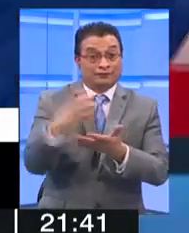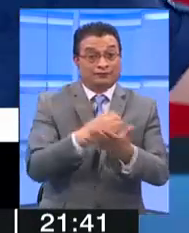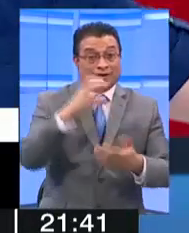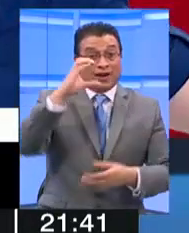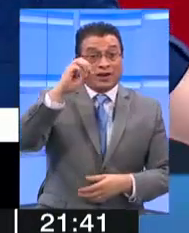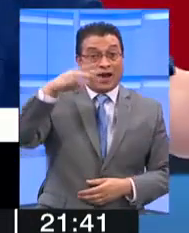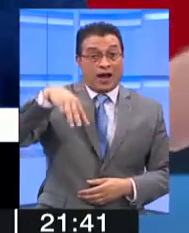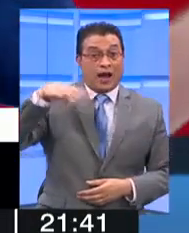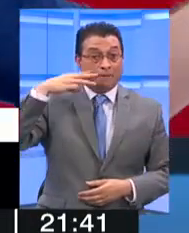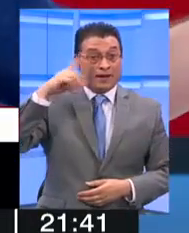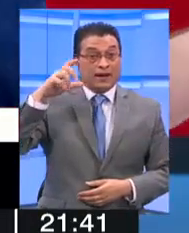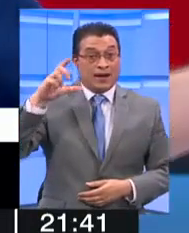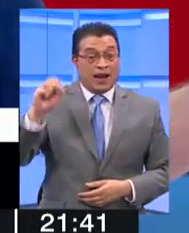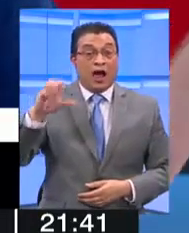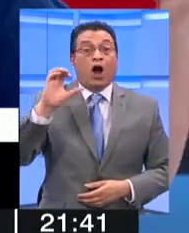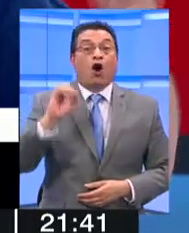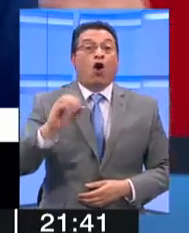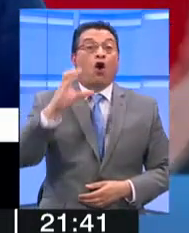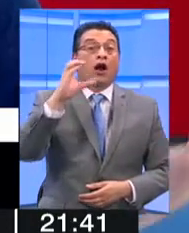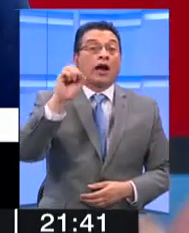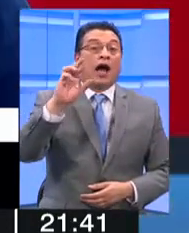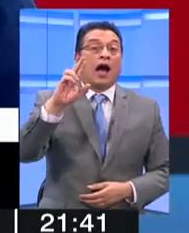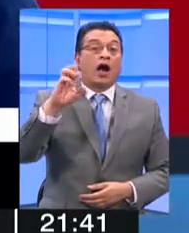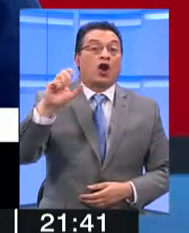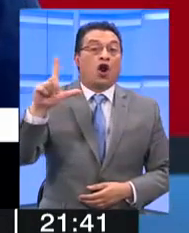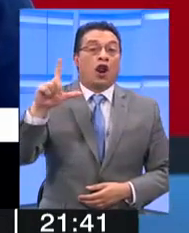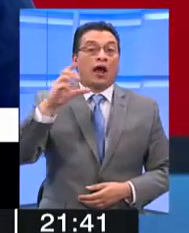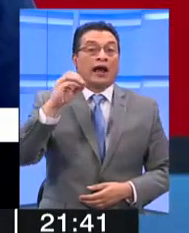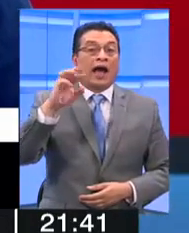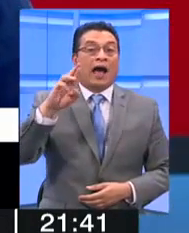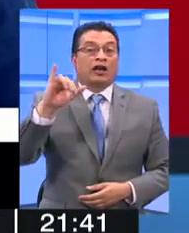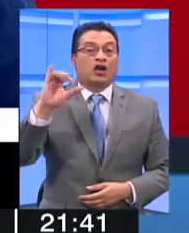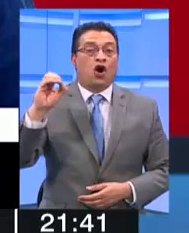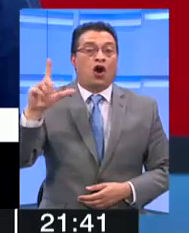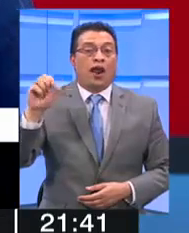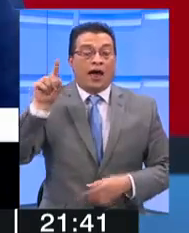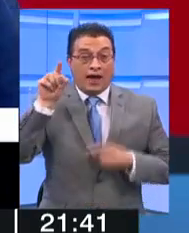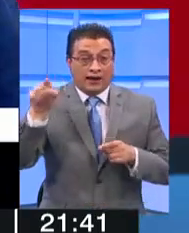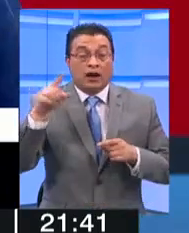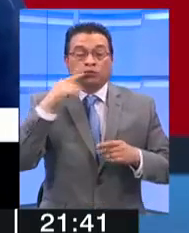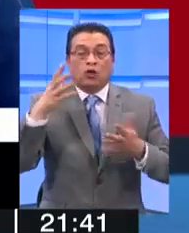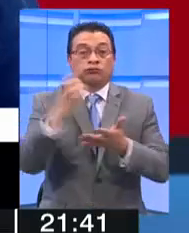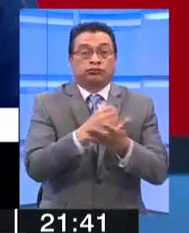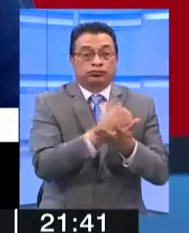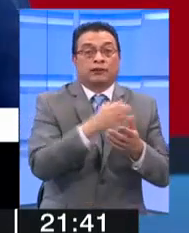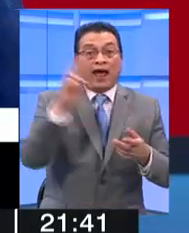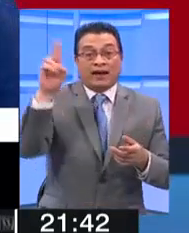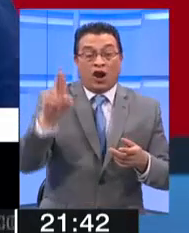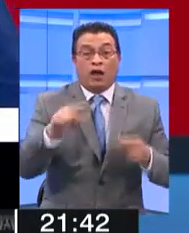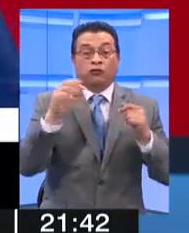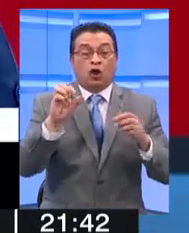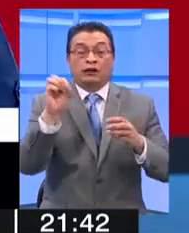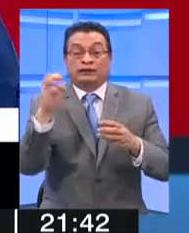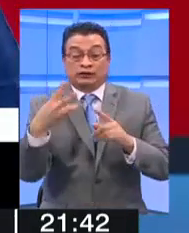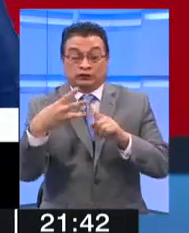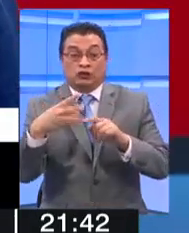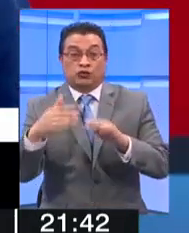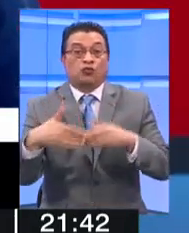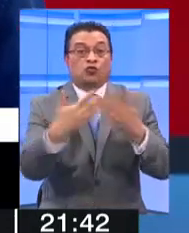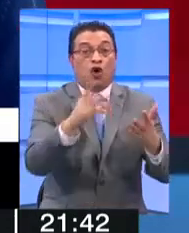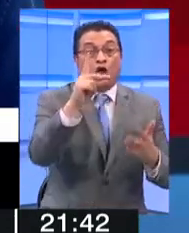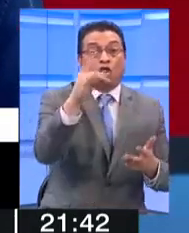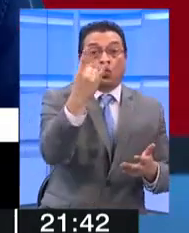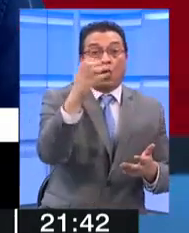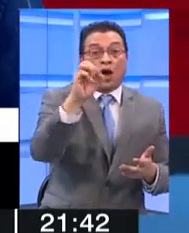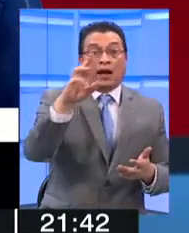obtenga Carol en el distrito de Recoleta Independencia, subsidian a otras personas, como por ejemplo en el caso de Camila, que le entregue votos a una tercera persona que podría ser Duarte